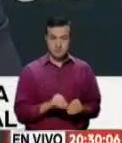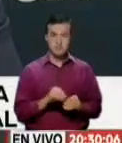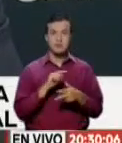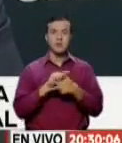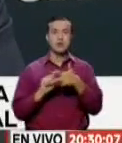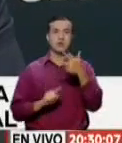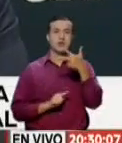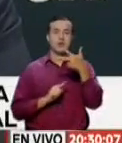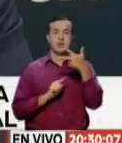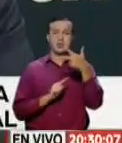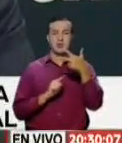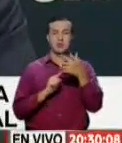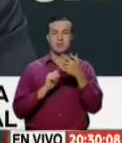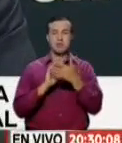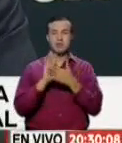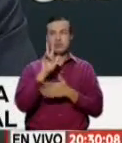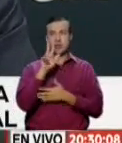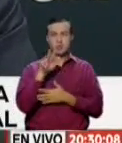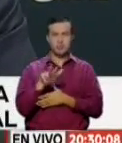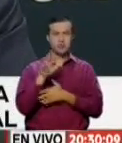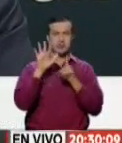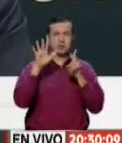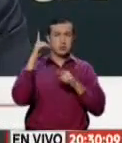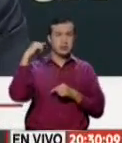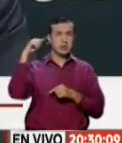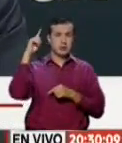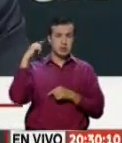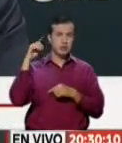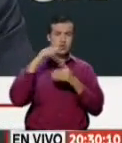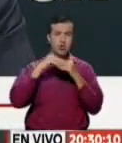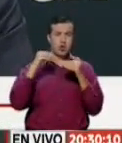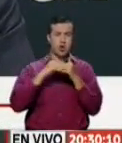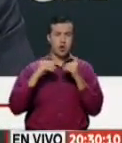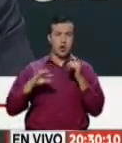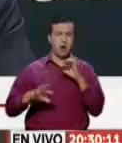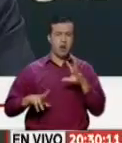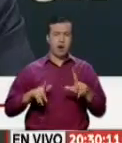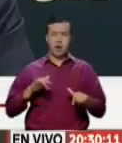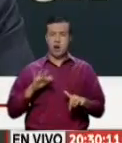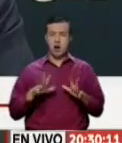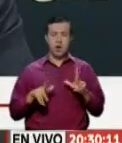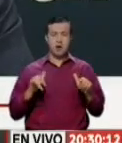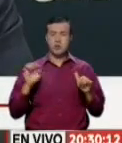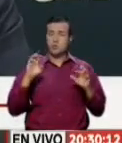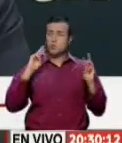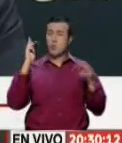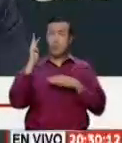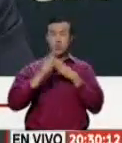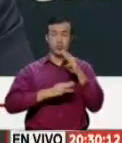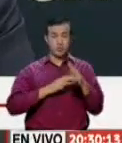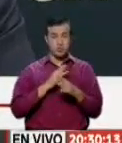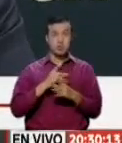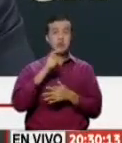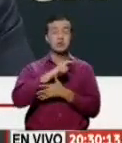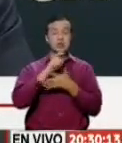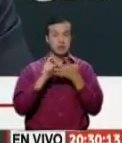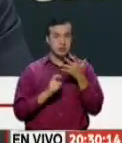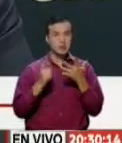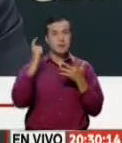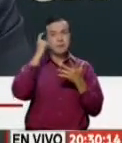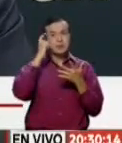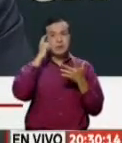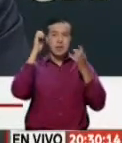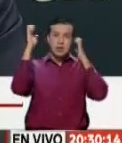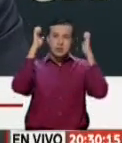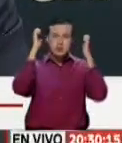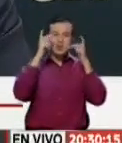3.6 trillones de dólares que se van cada año en corrupción. a nivel global. Necesitamos mecanismos donde